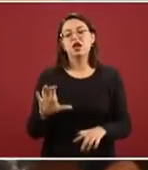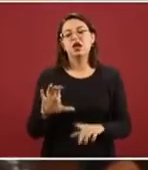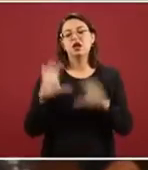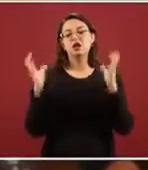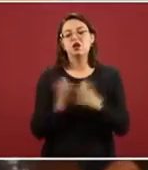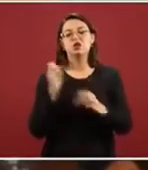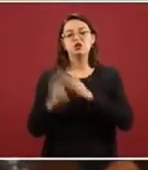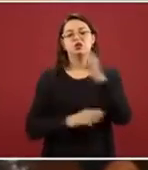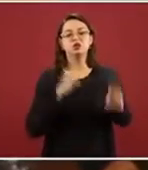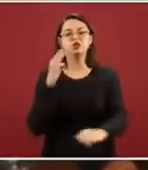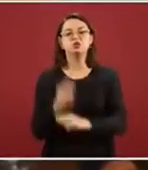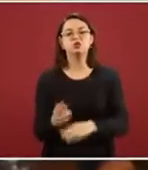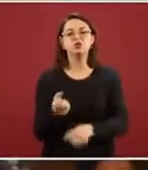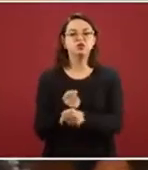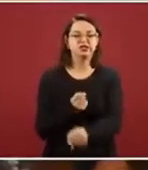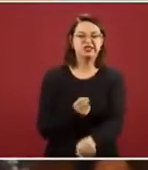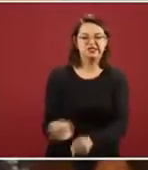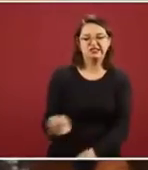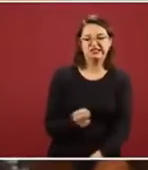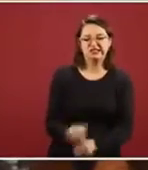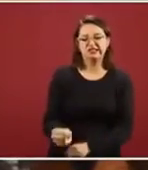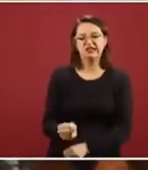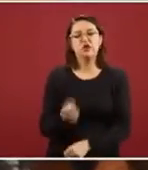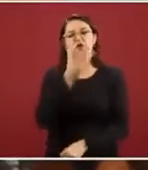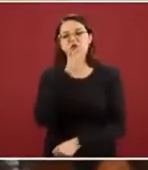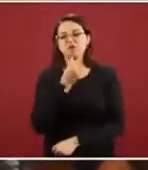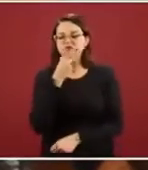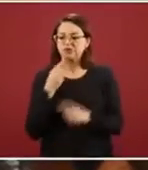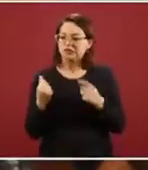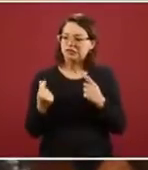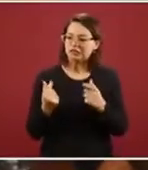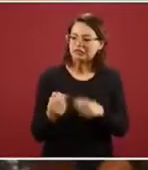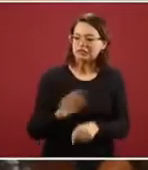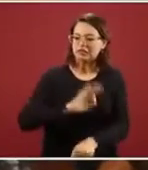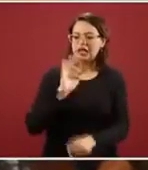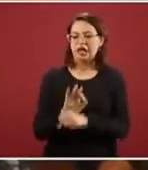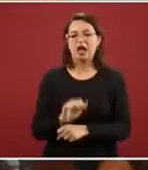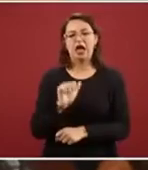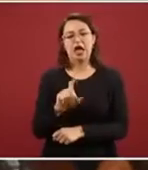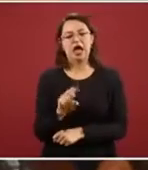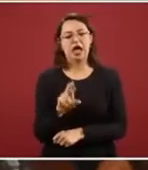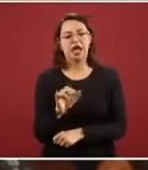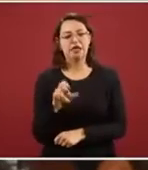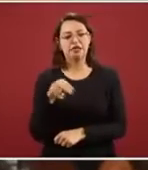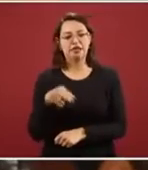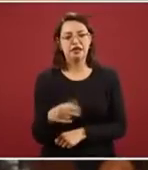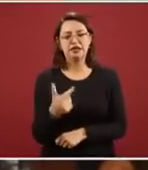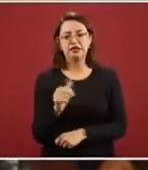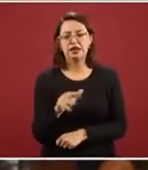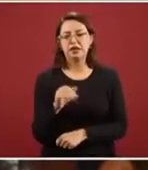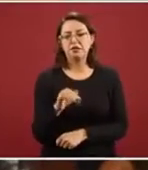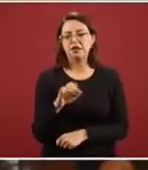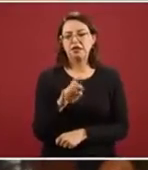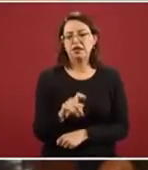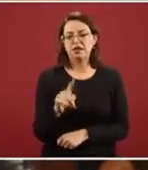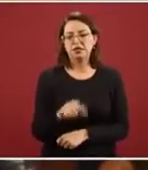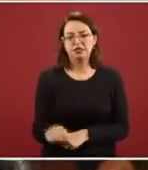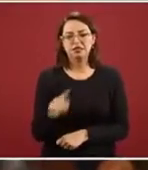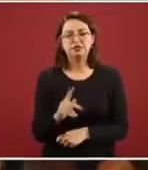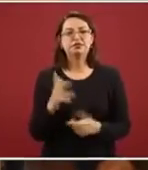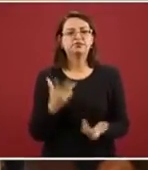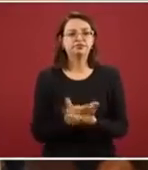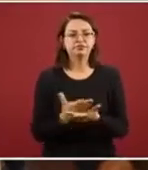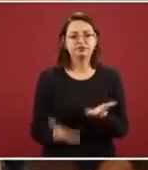activista mexicano Adrián Ramírez. Ellos presentaron este caso, ya se presentaron